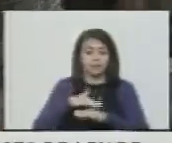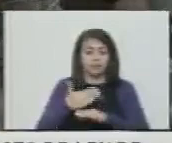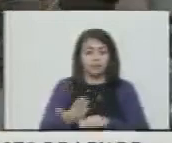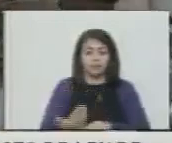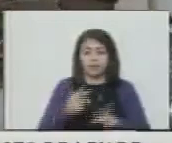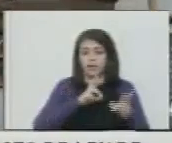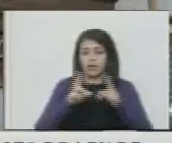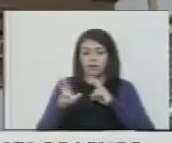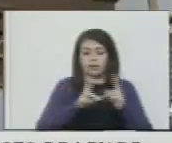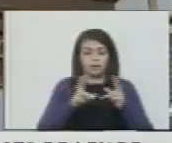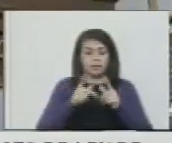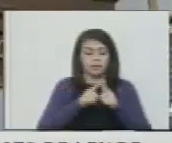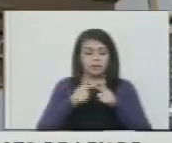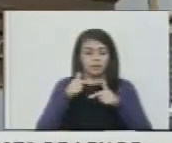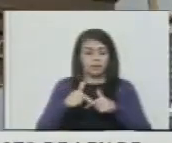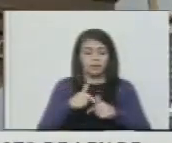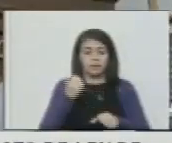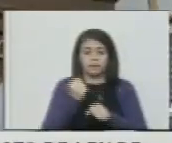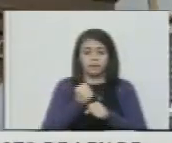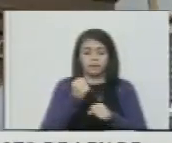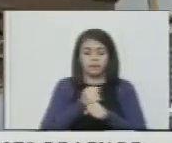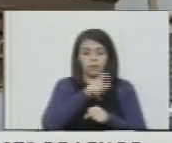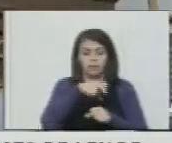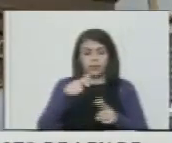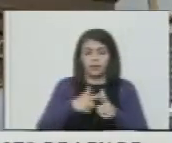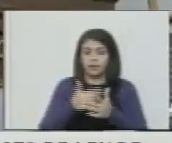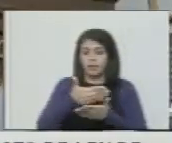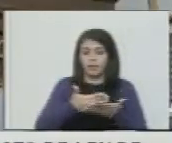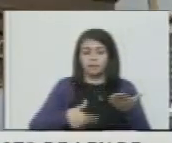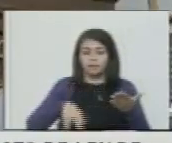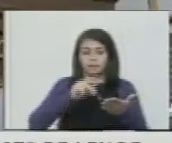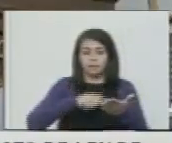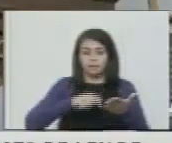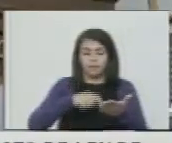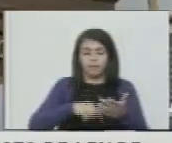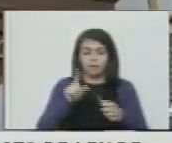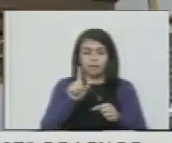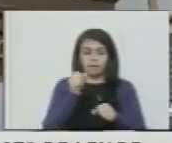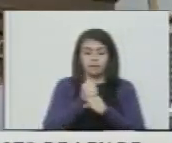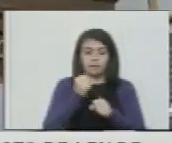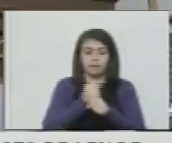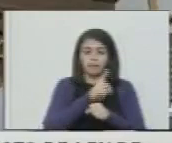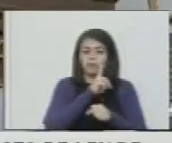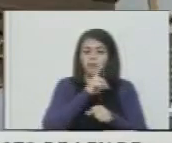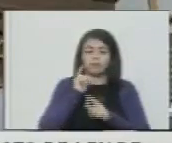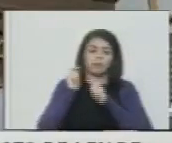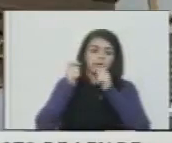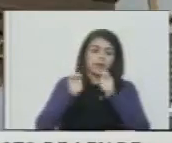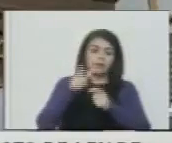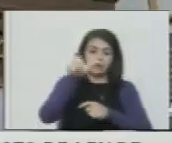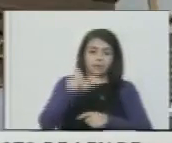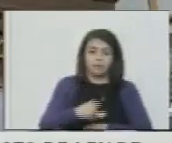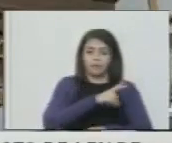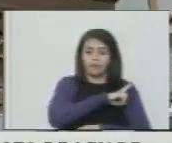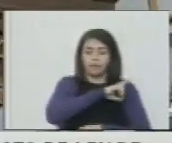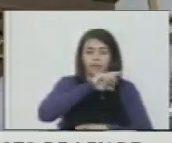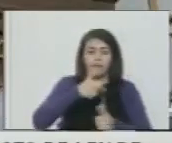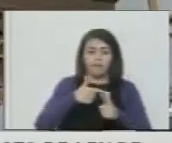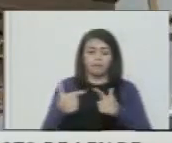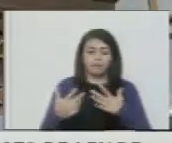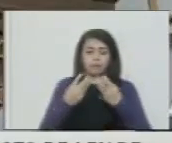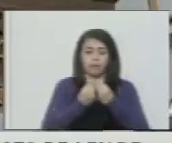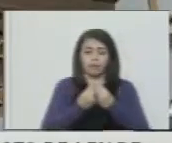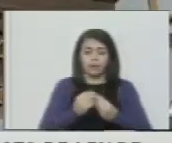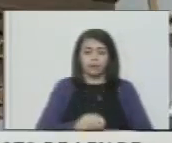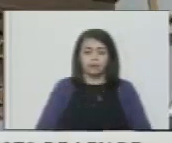los referidos a la relación de empleo del personal contratado y obrero, y nombrar al o la